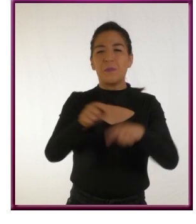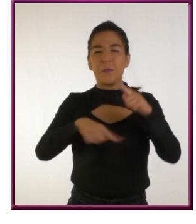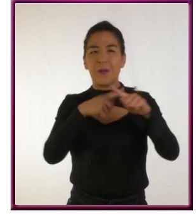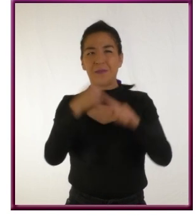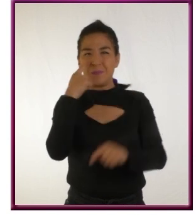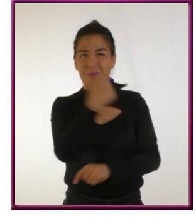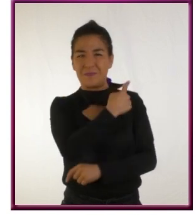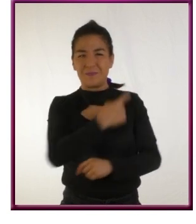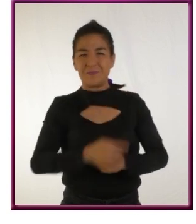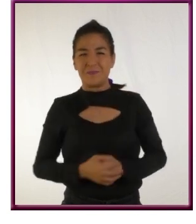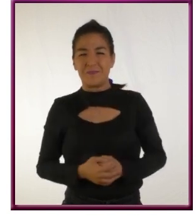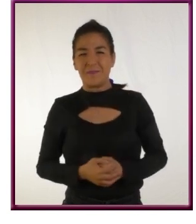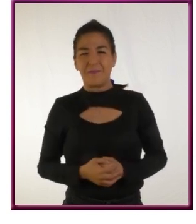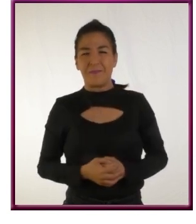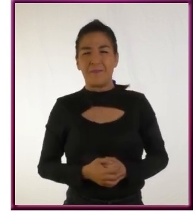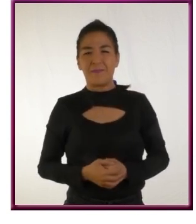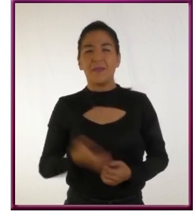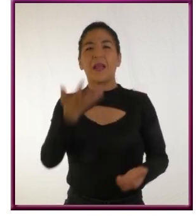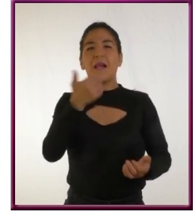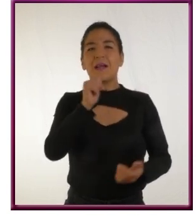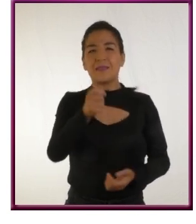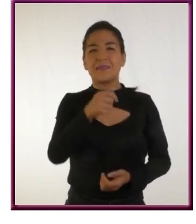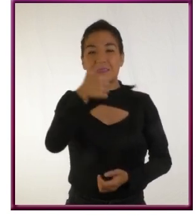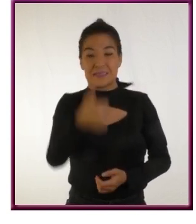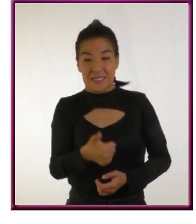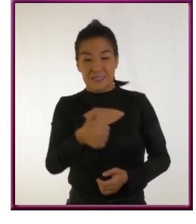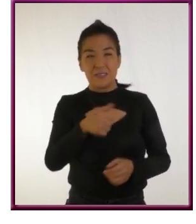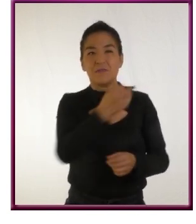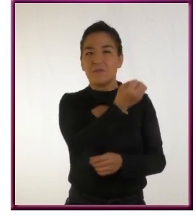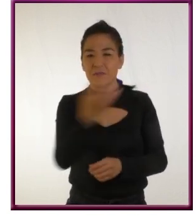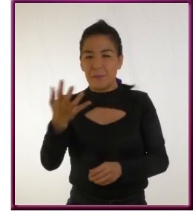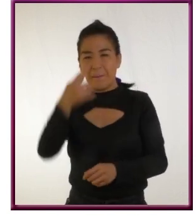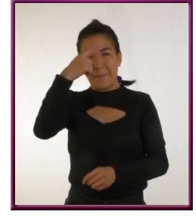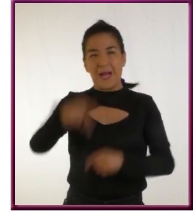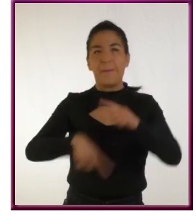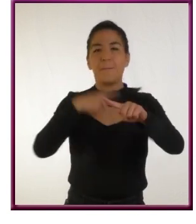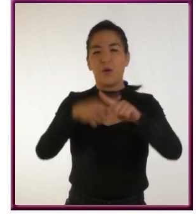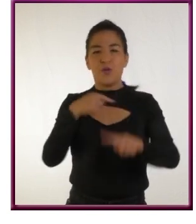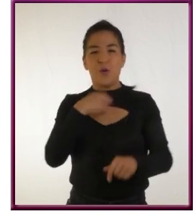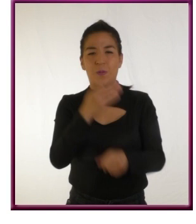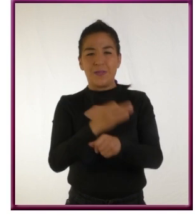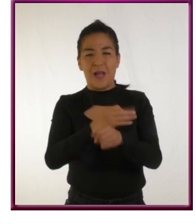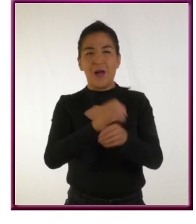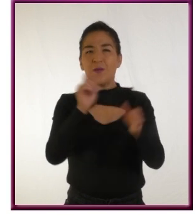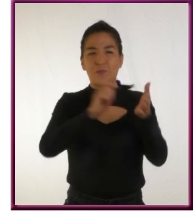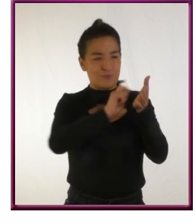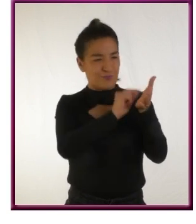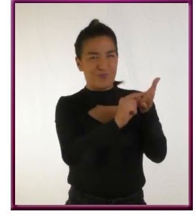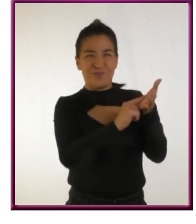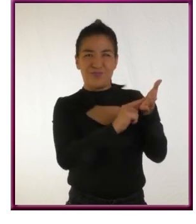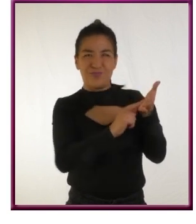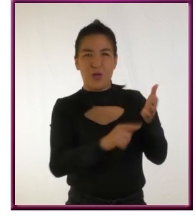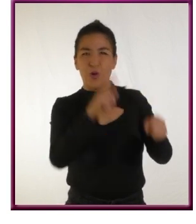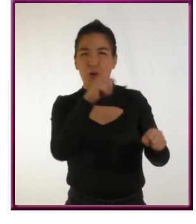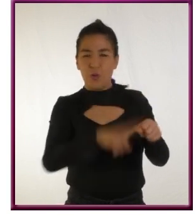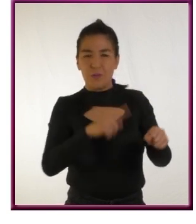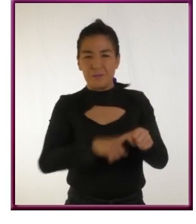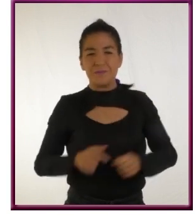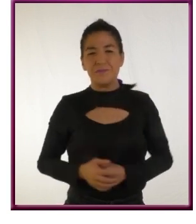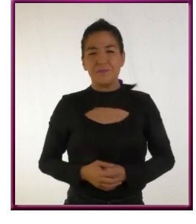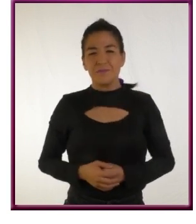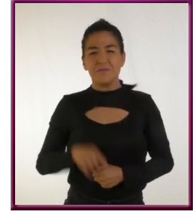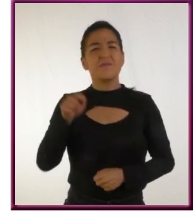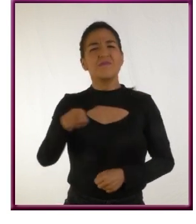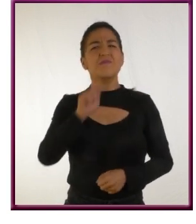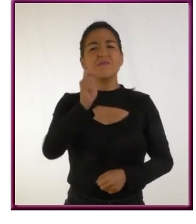tabla de multiplicar más grande. Hay 6 elementos a multiplicarse que estoy coloreando. Y entonces